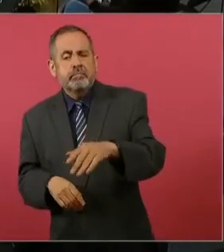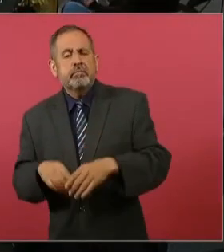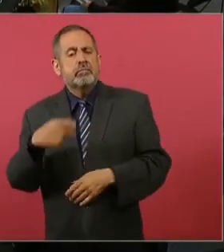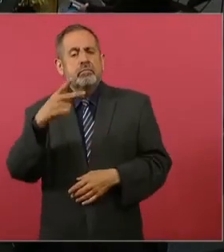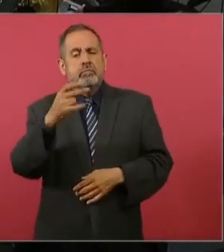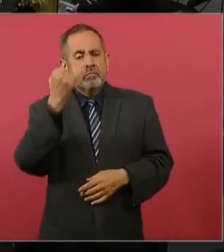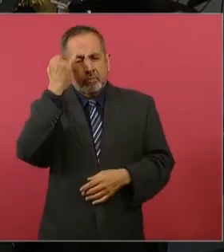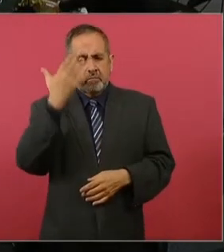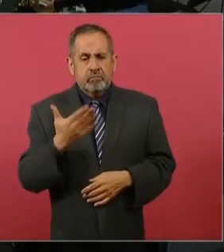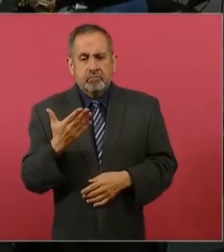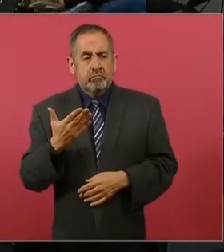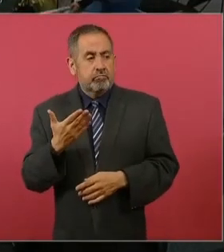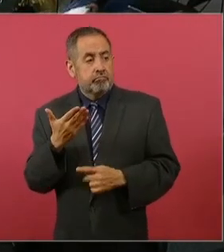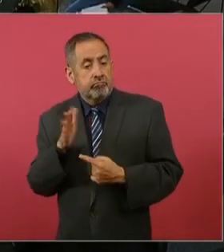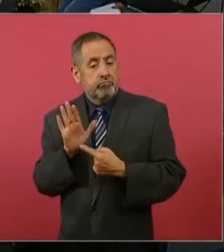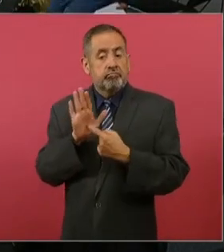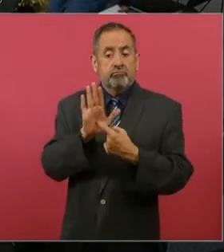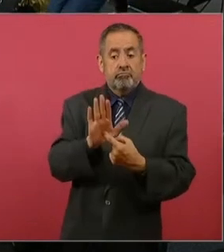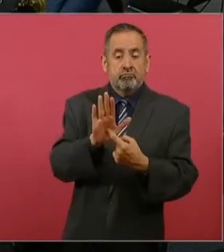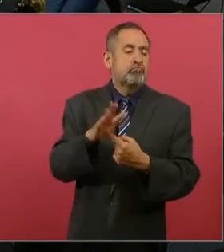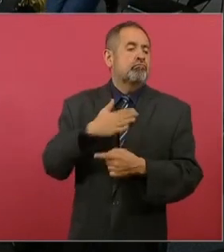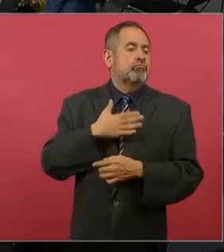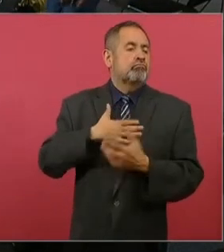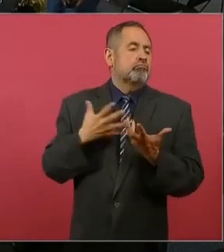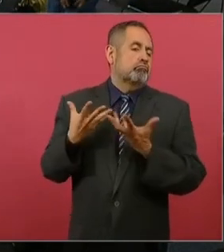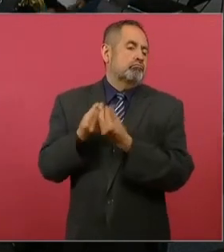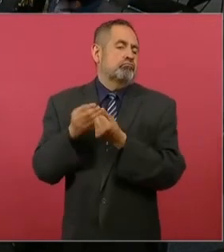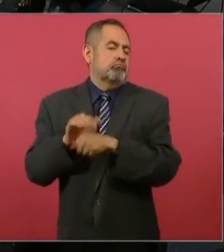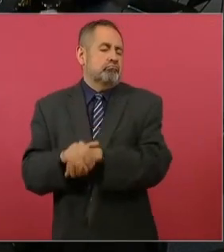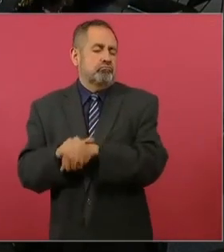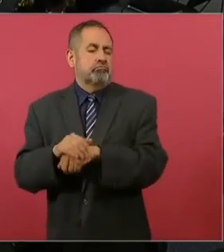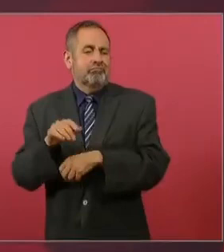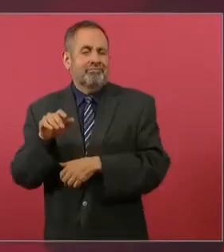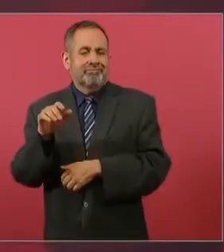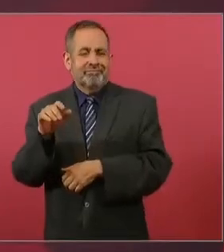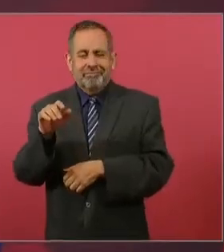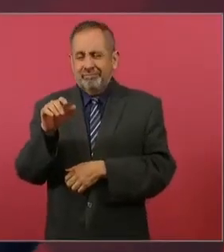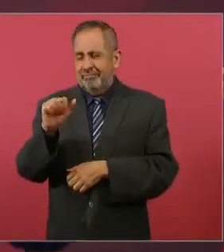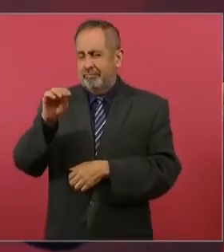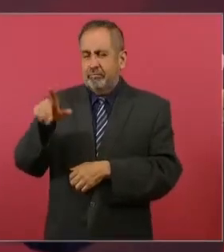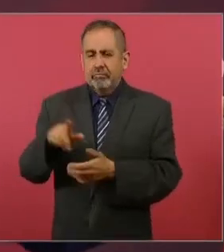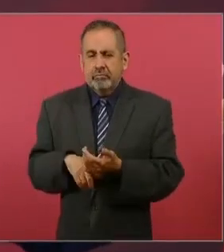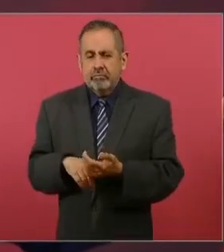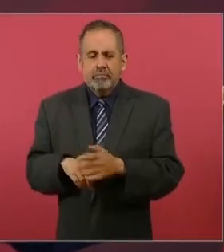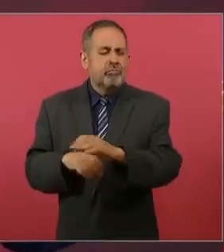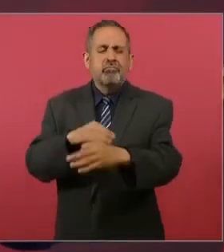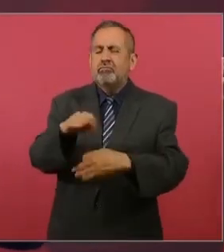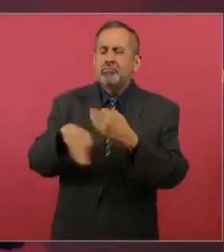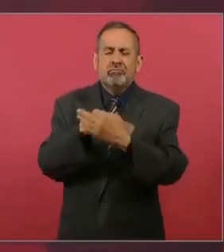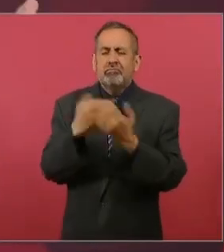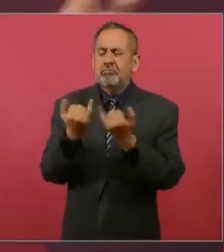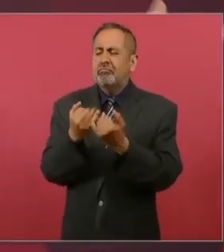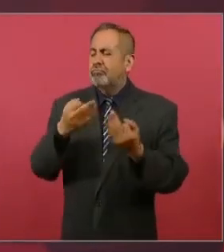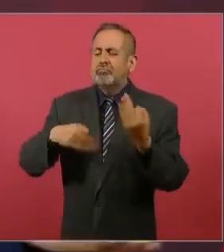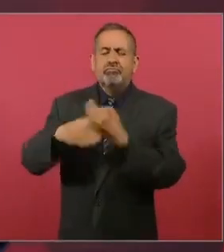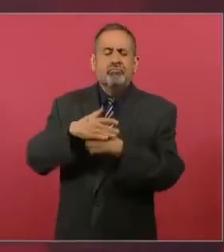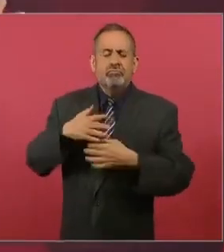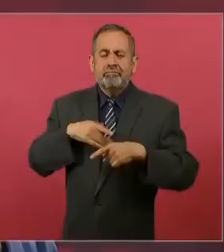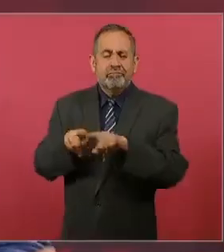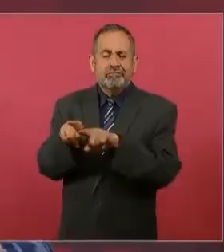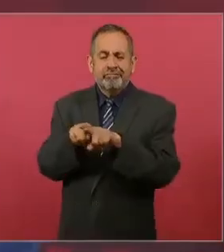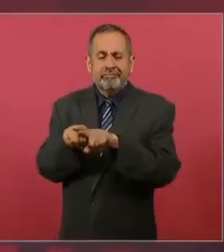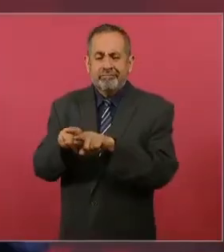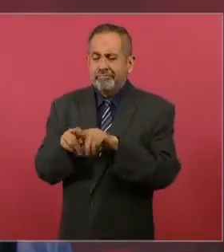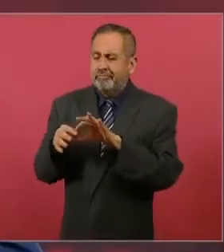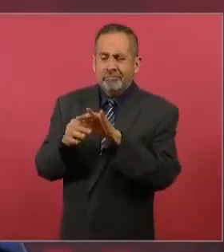imagen como para decir quién es el más cercano a Andrés Manuel López Obrador. Todos son muy cercanos, son mis hermanos. Tengo,